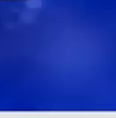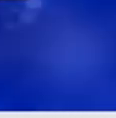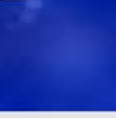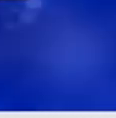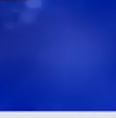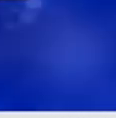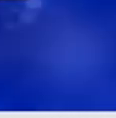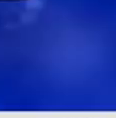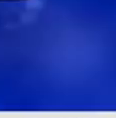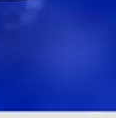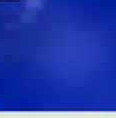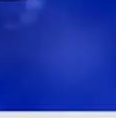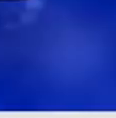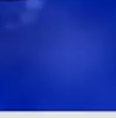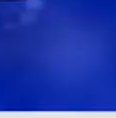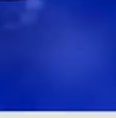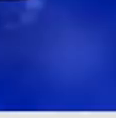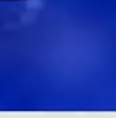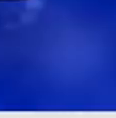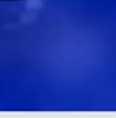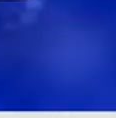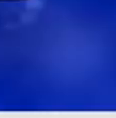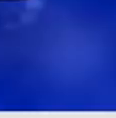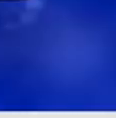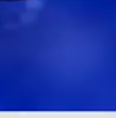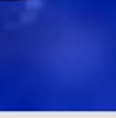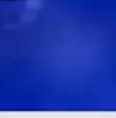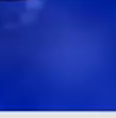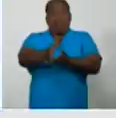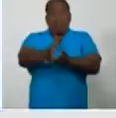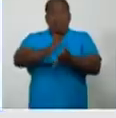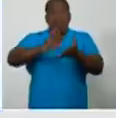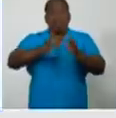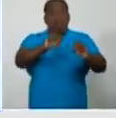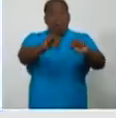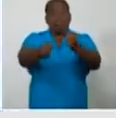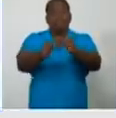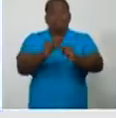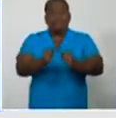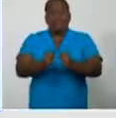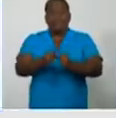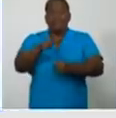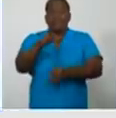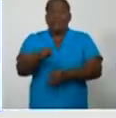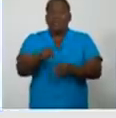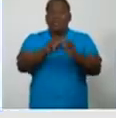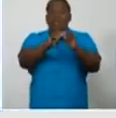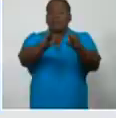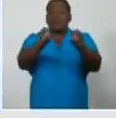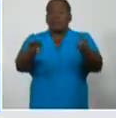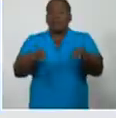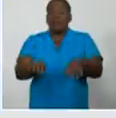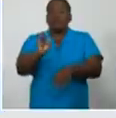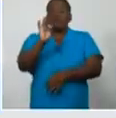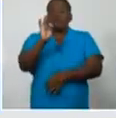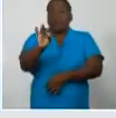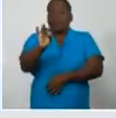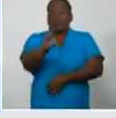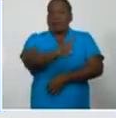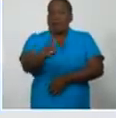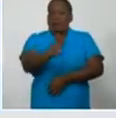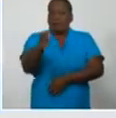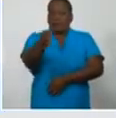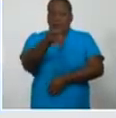mantener un grupo de medidas de restricción. Distribuido en 7 de sus 11 municipios, con el